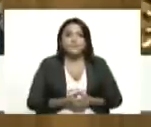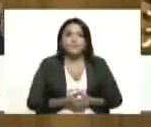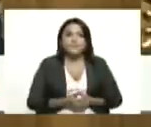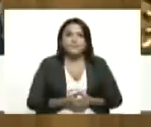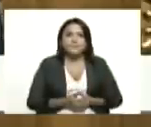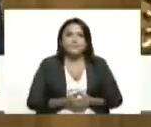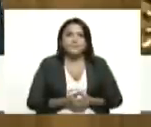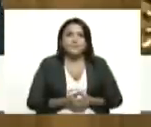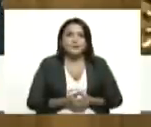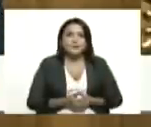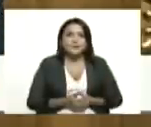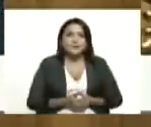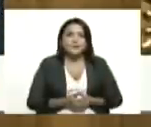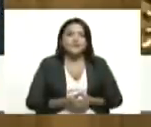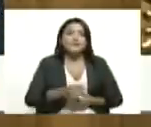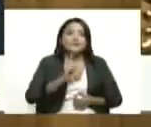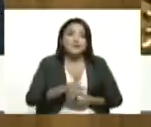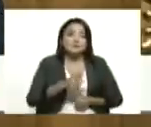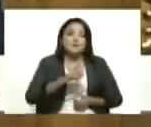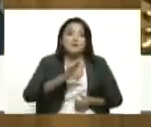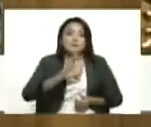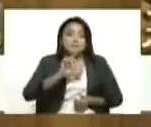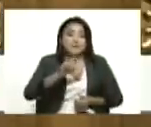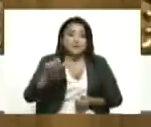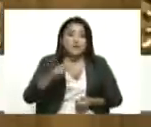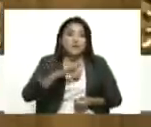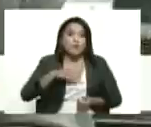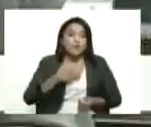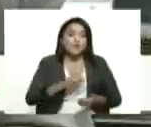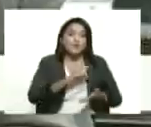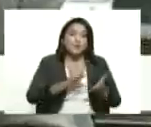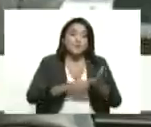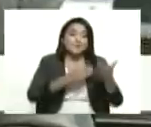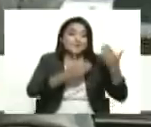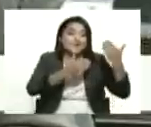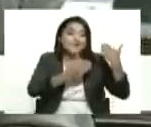y responsabilidad penal. Me explico.